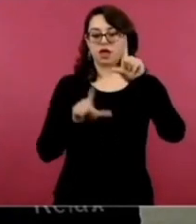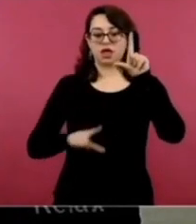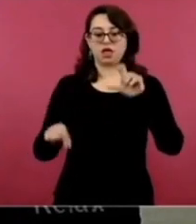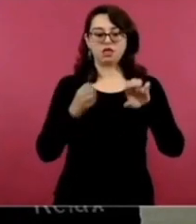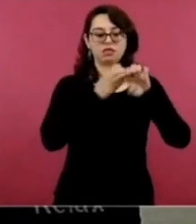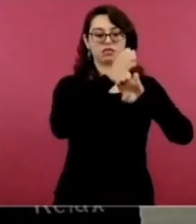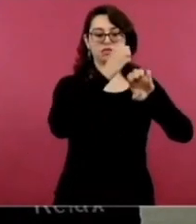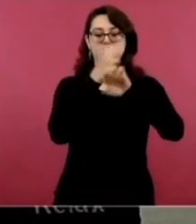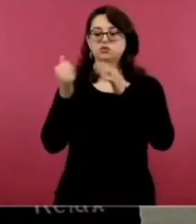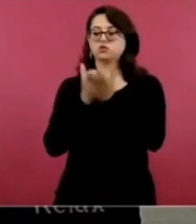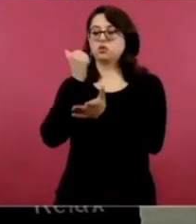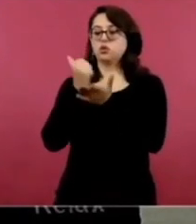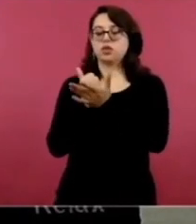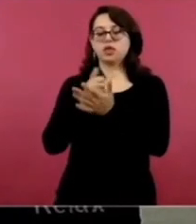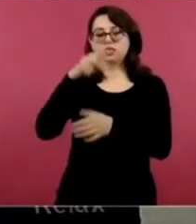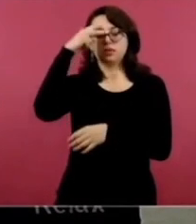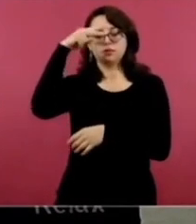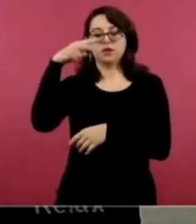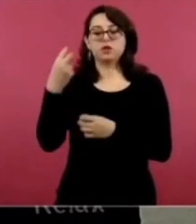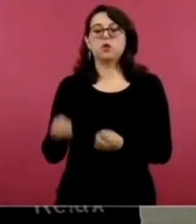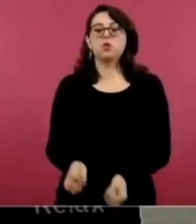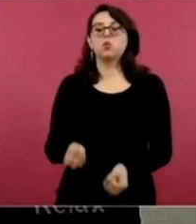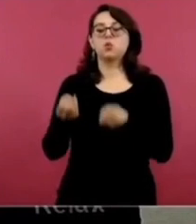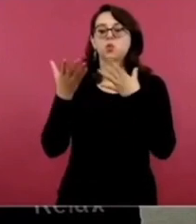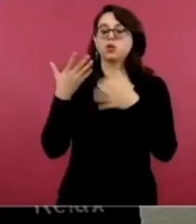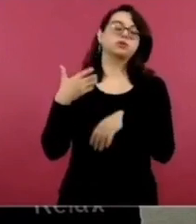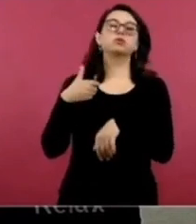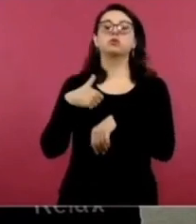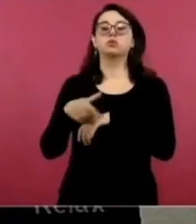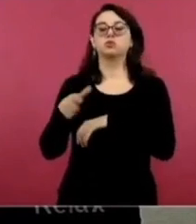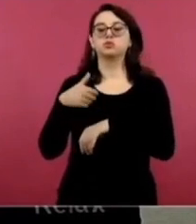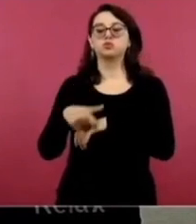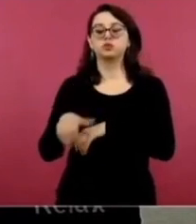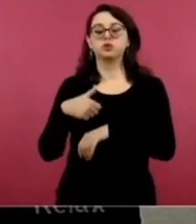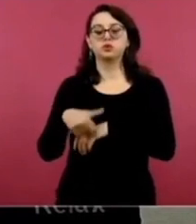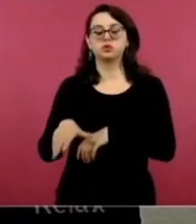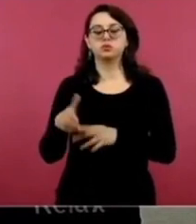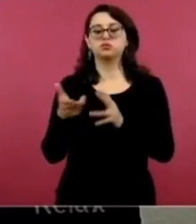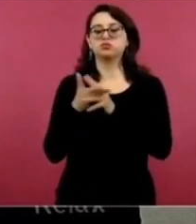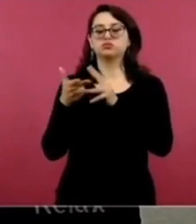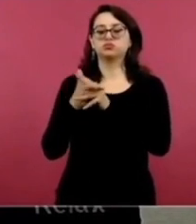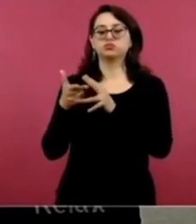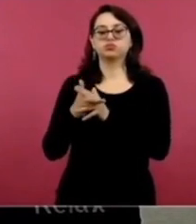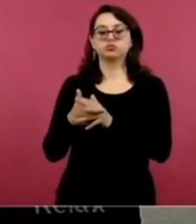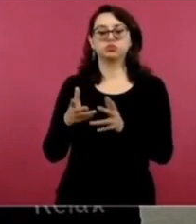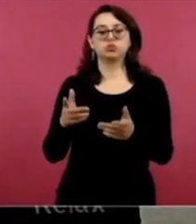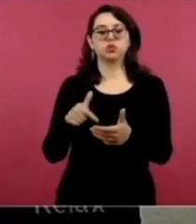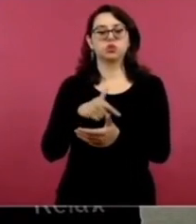Por número de habitantes.